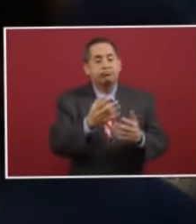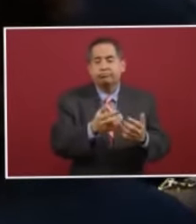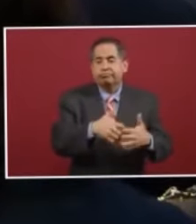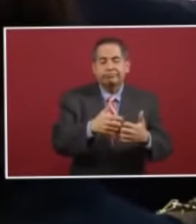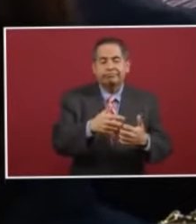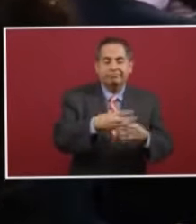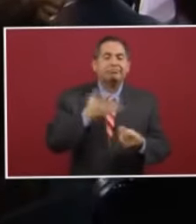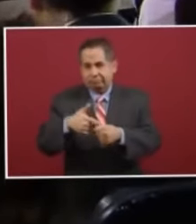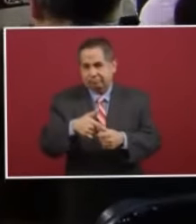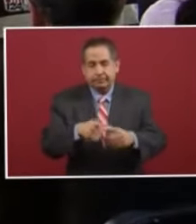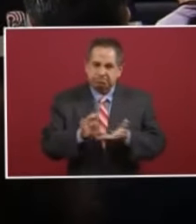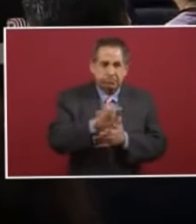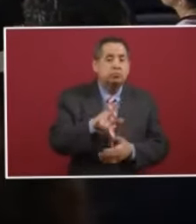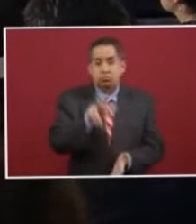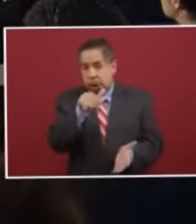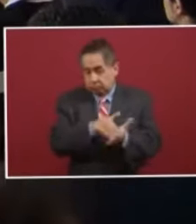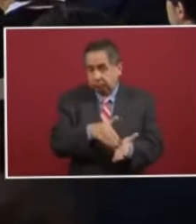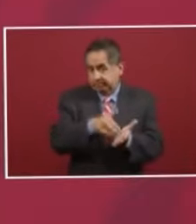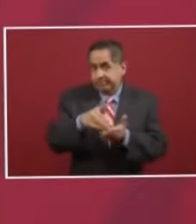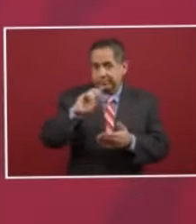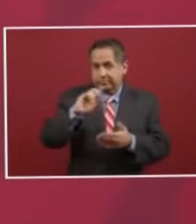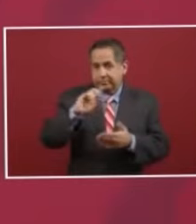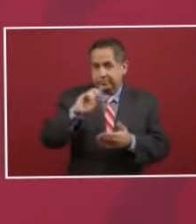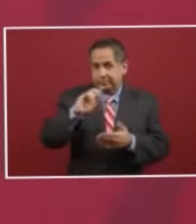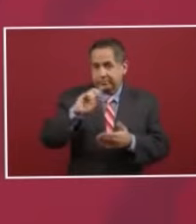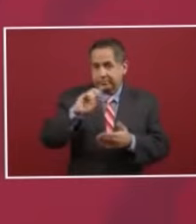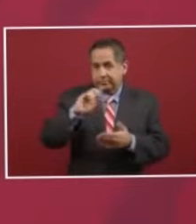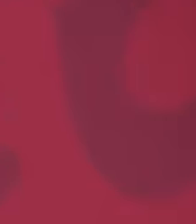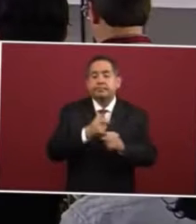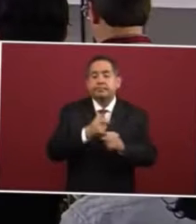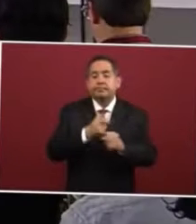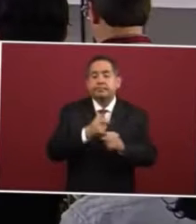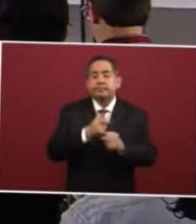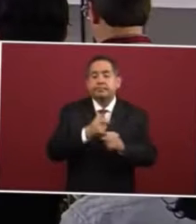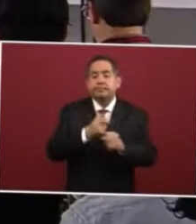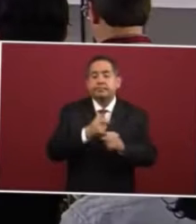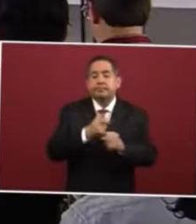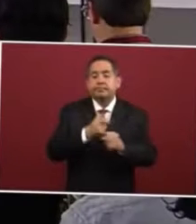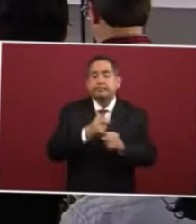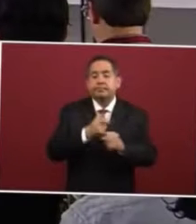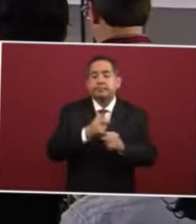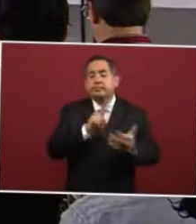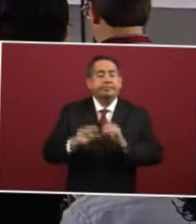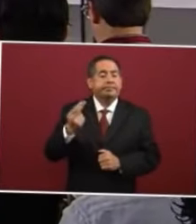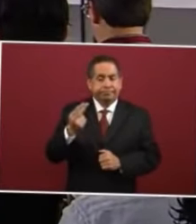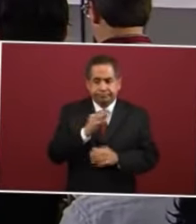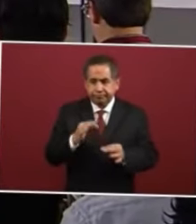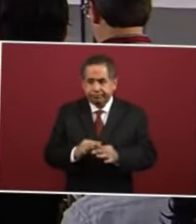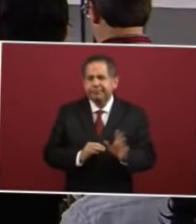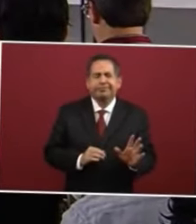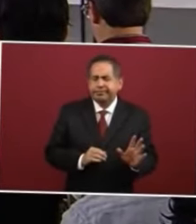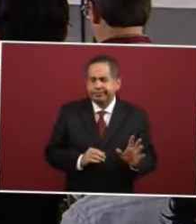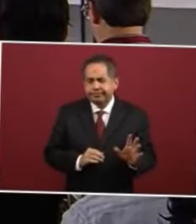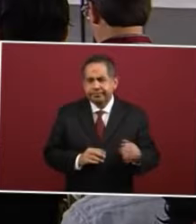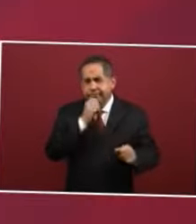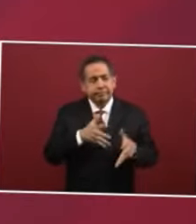8 mil millones de dólares y lo vamos a hacer en 3 años. Sí, ¿cómo no? Lo más raro es que según tú esto ya no iba a pasar. Y no vamos a